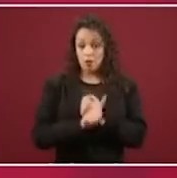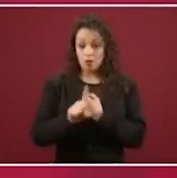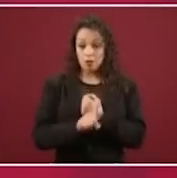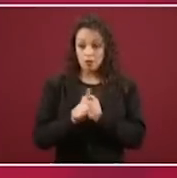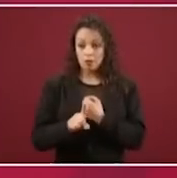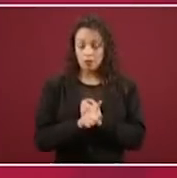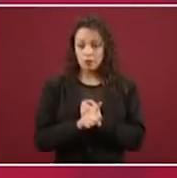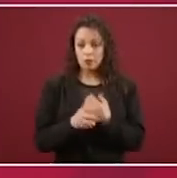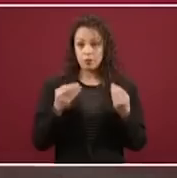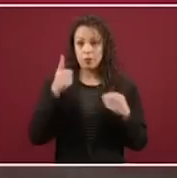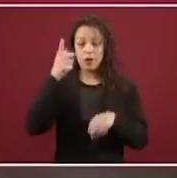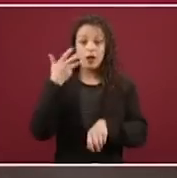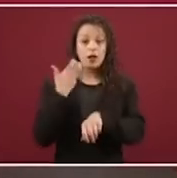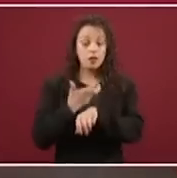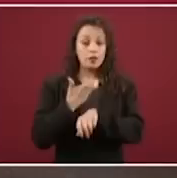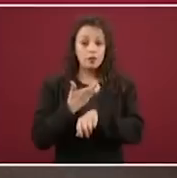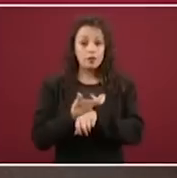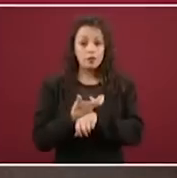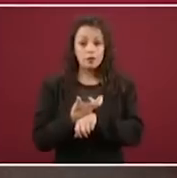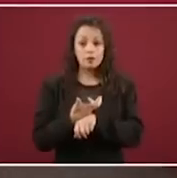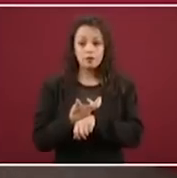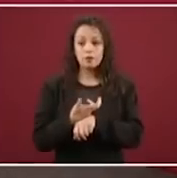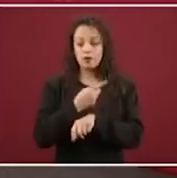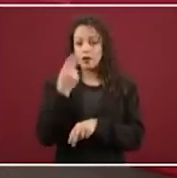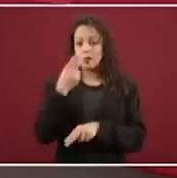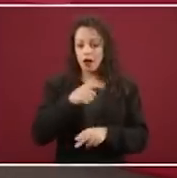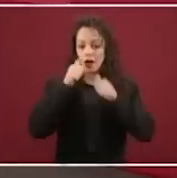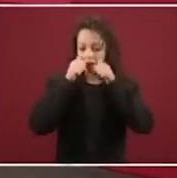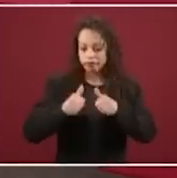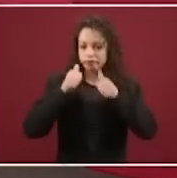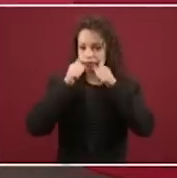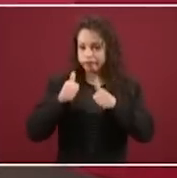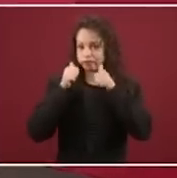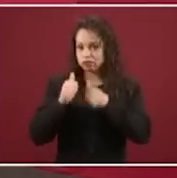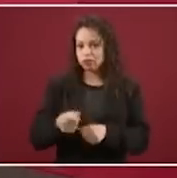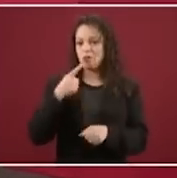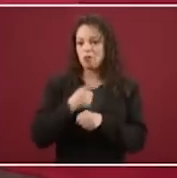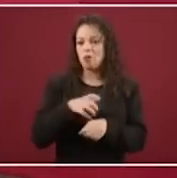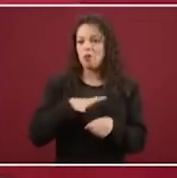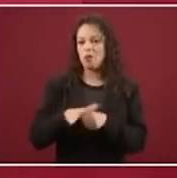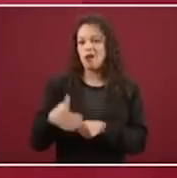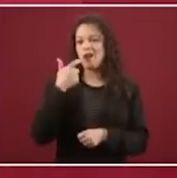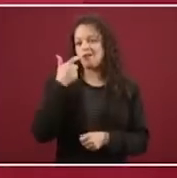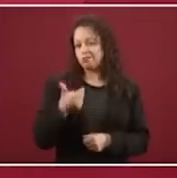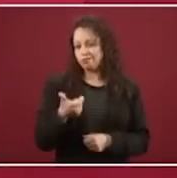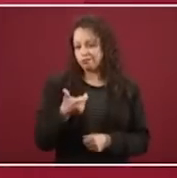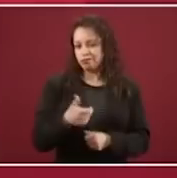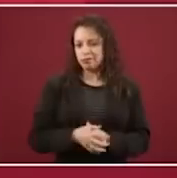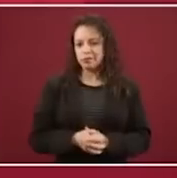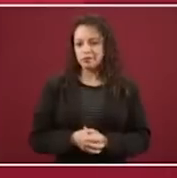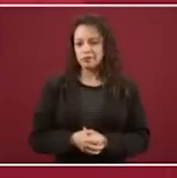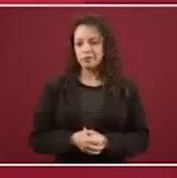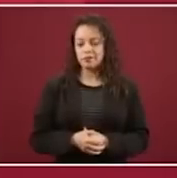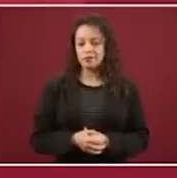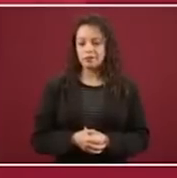Unidos, lo que tenía que atenderse era la economía? Y fue famosa